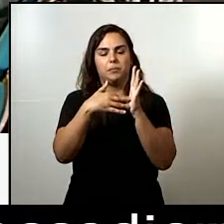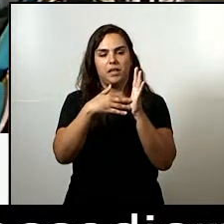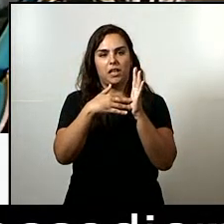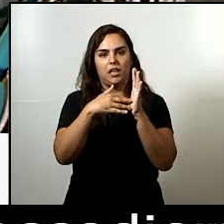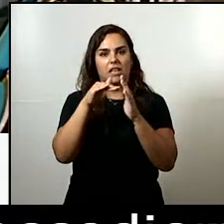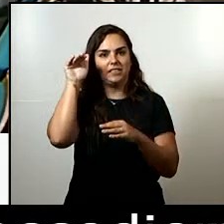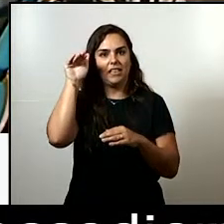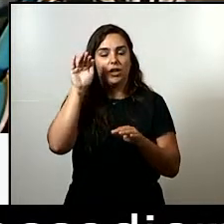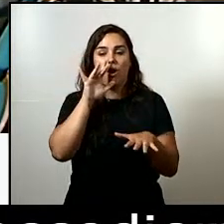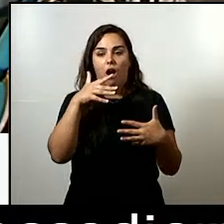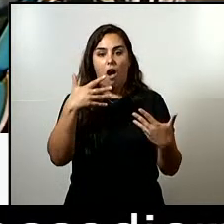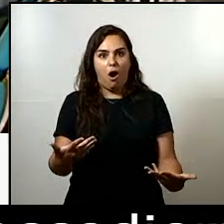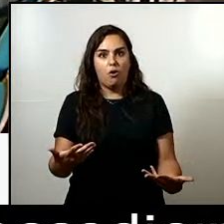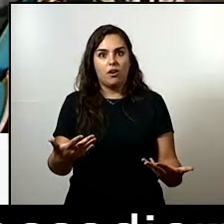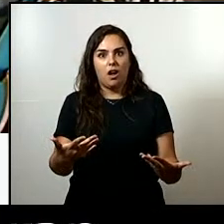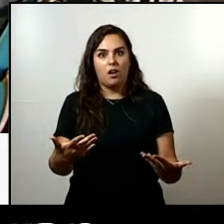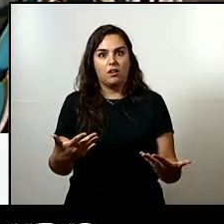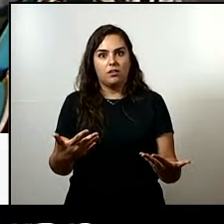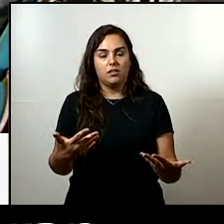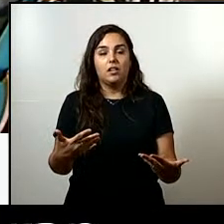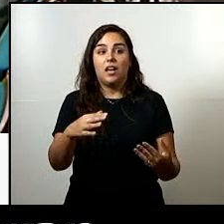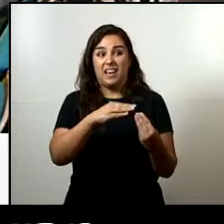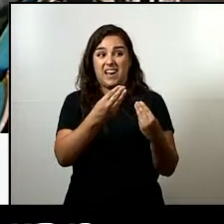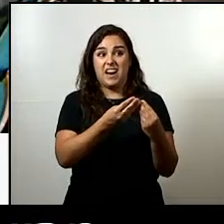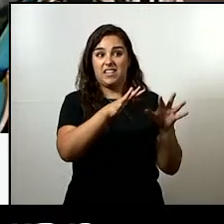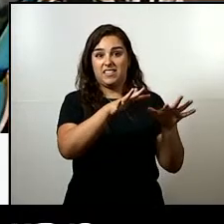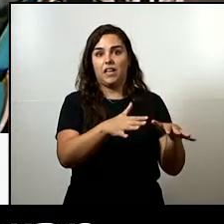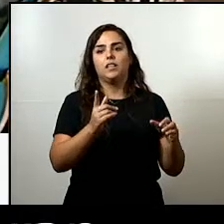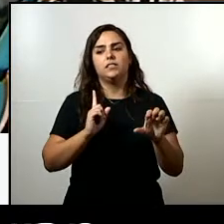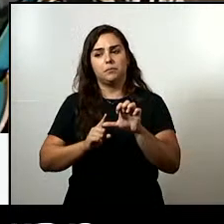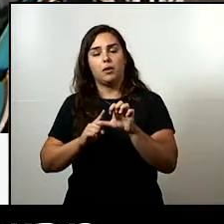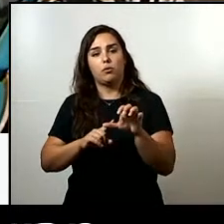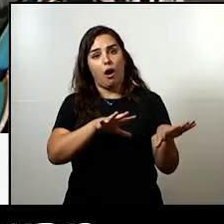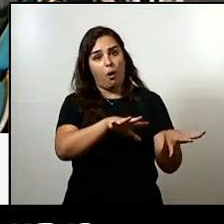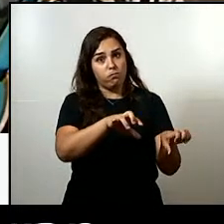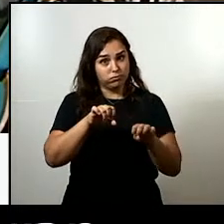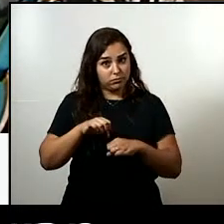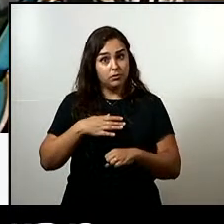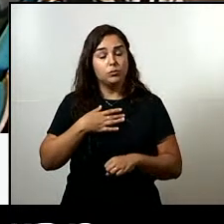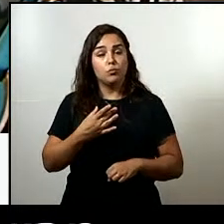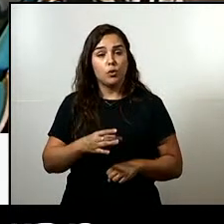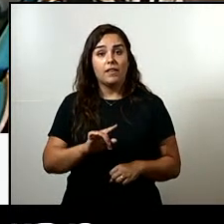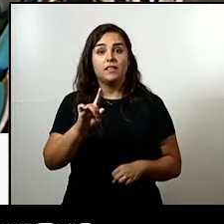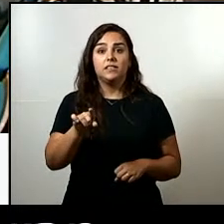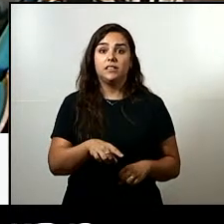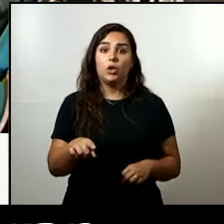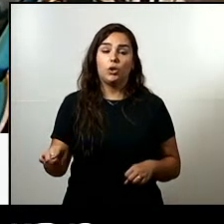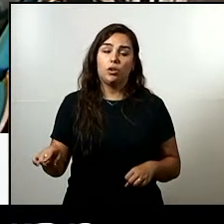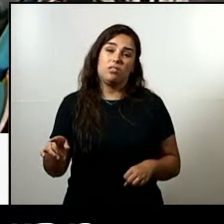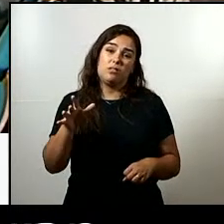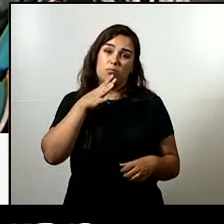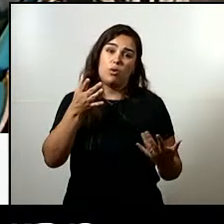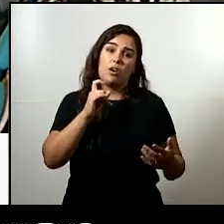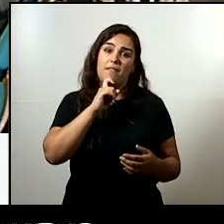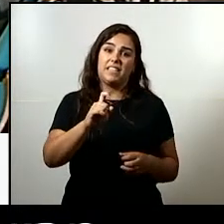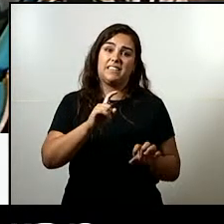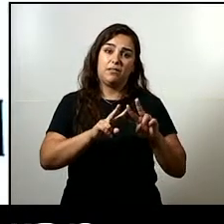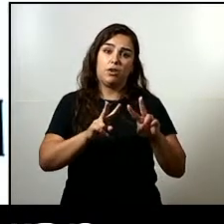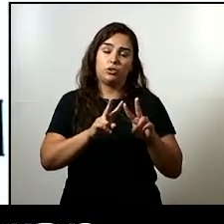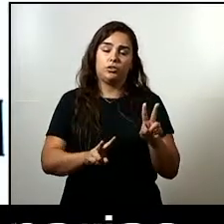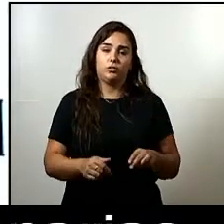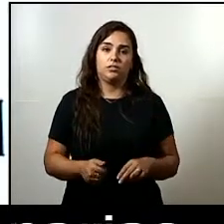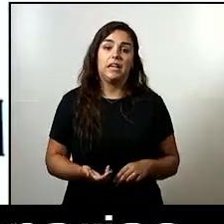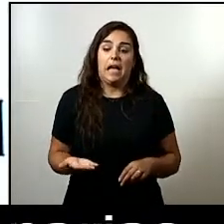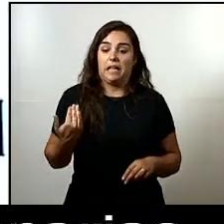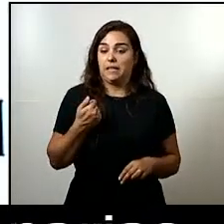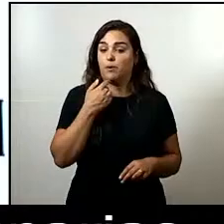inmigrantes ahora mismo no acompañados que están en Canarias, ¿Extremadura estaría dispuesto a acogerlos, el Gobierno extremeño, a pesar de la advertencia de Vox? Le decía al